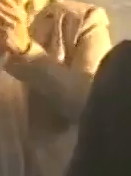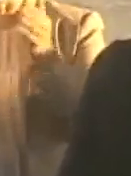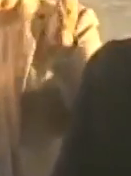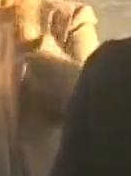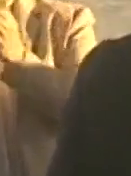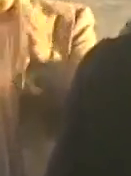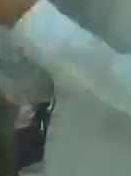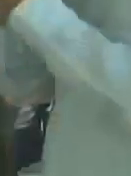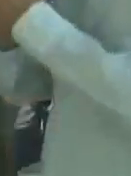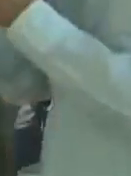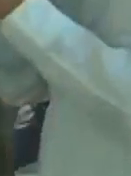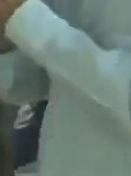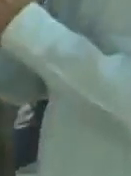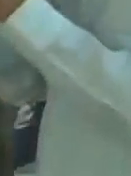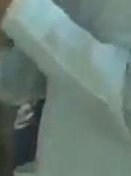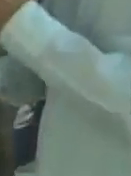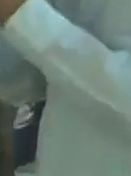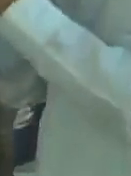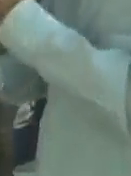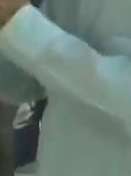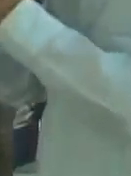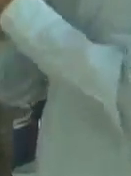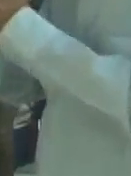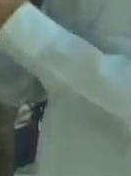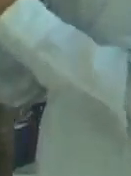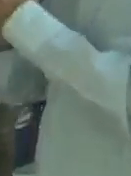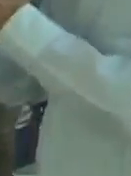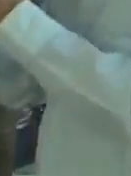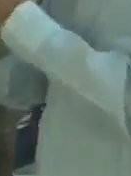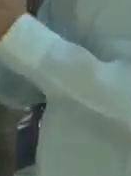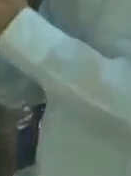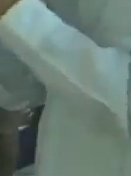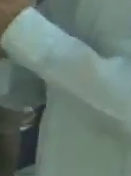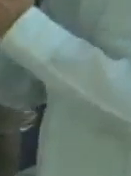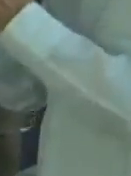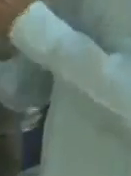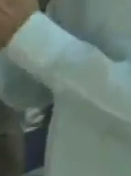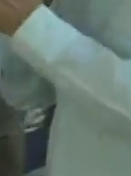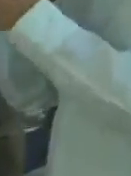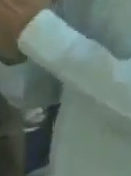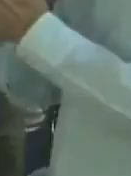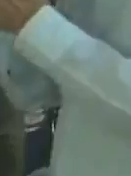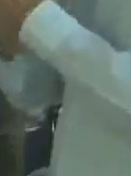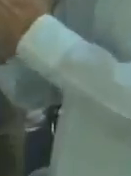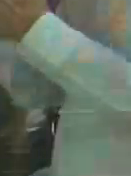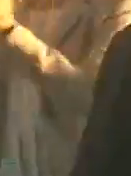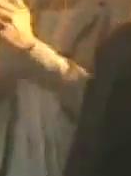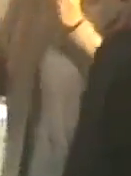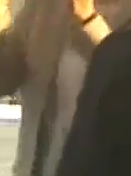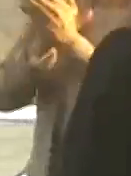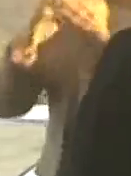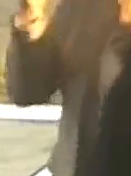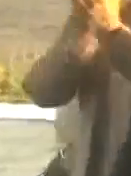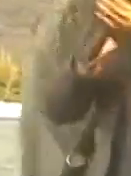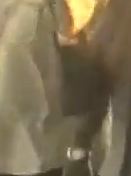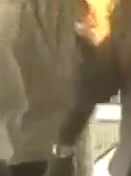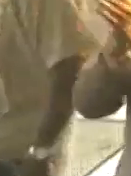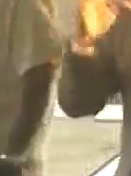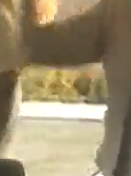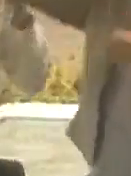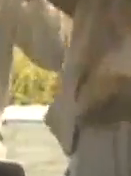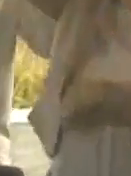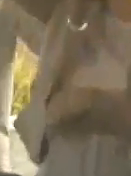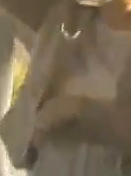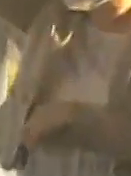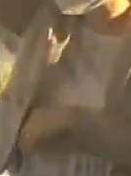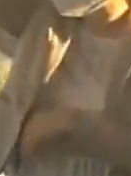de la Nación, el Centro Nacional de Historia y la Gobernación de esta entidad. A esta hora vemos en las imágenes el saludo que le